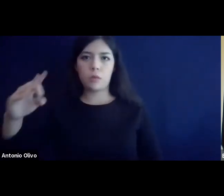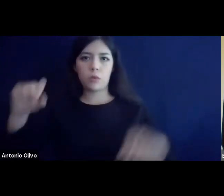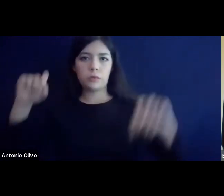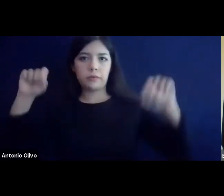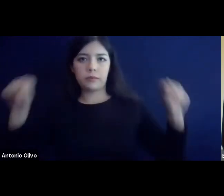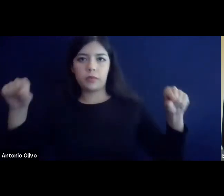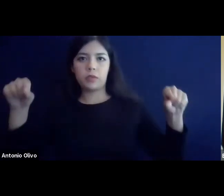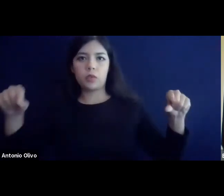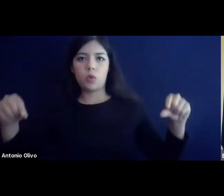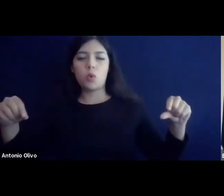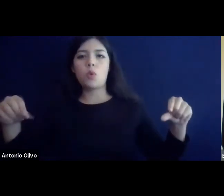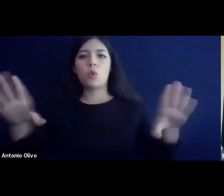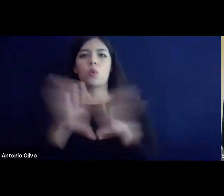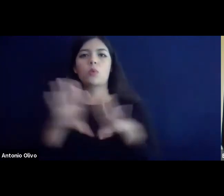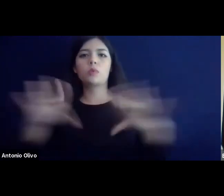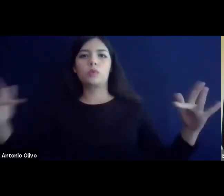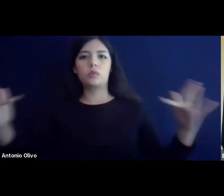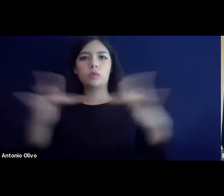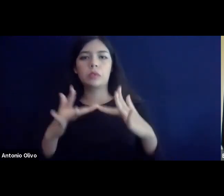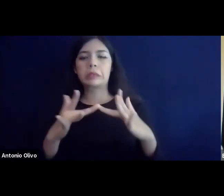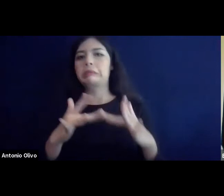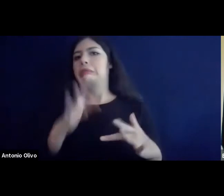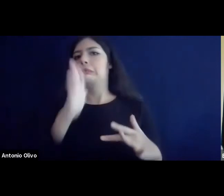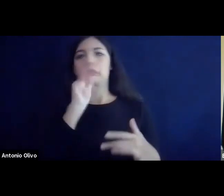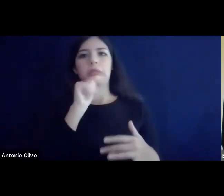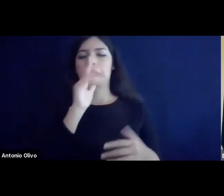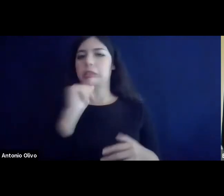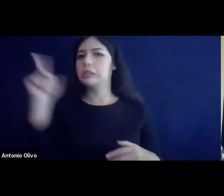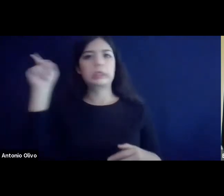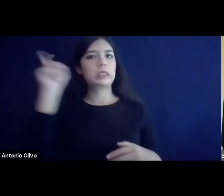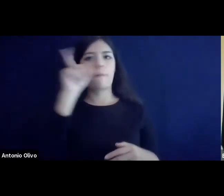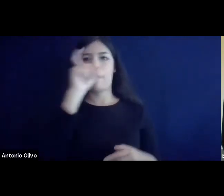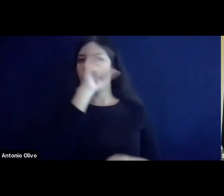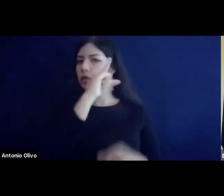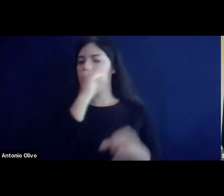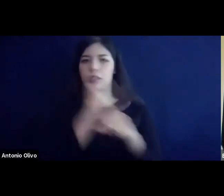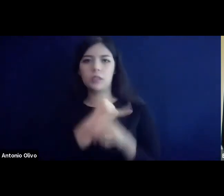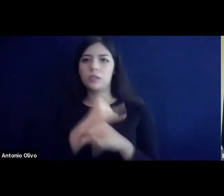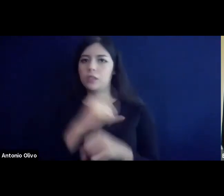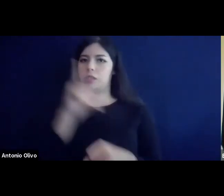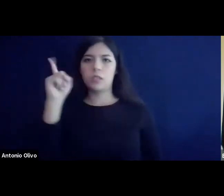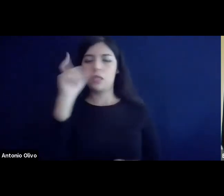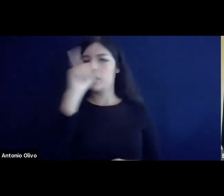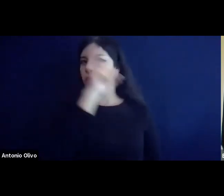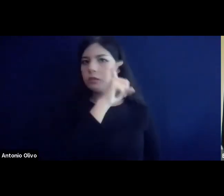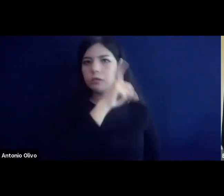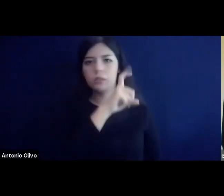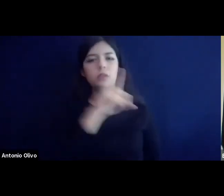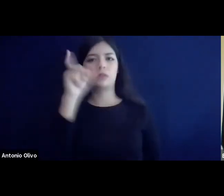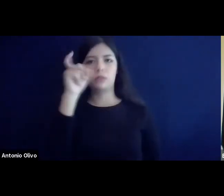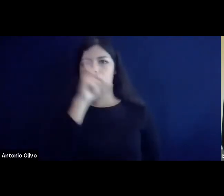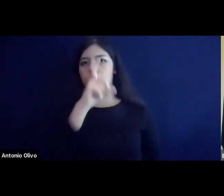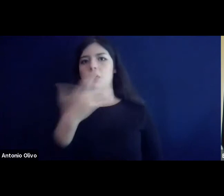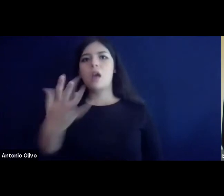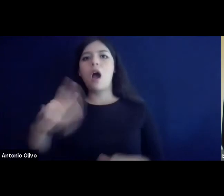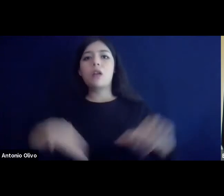y no podíamos, pues ahora sí que estar todos haciendo diferentes actividades. Yo casi